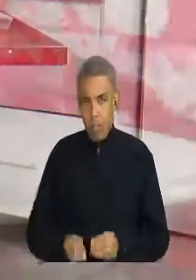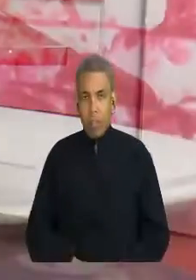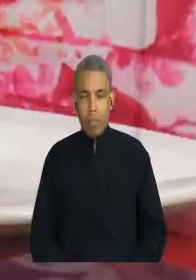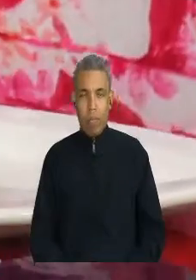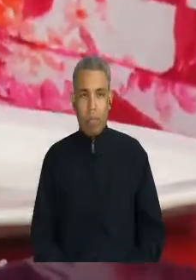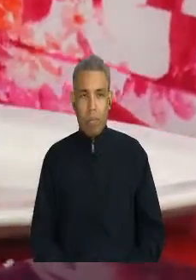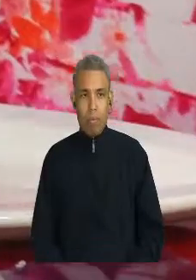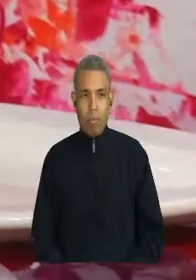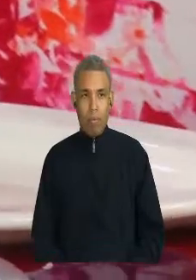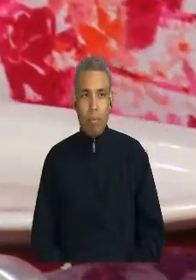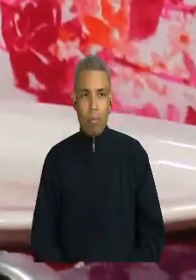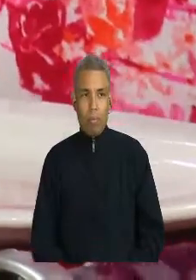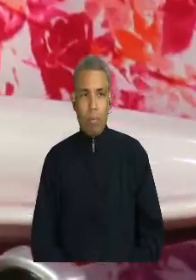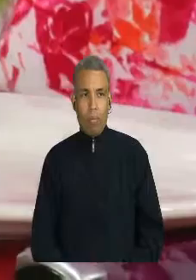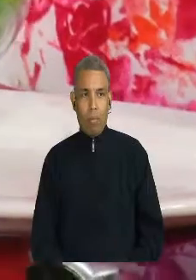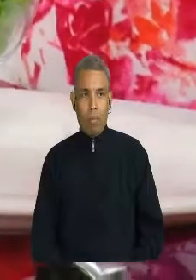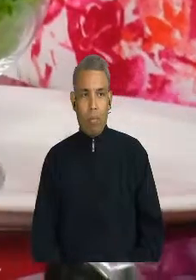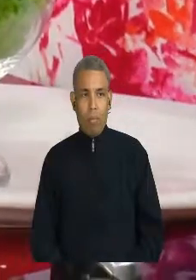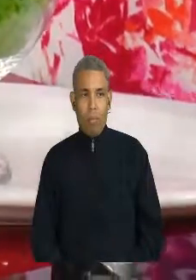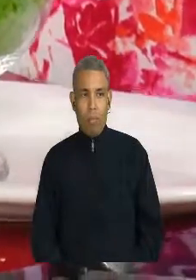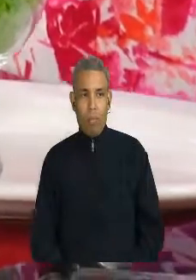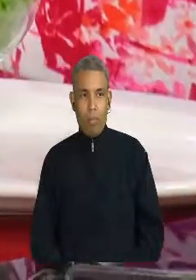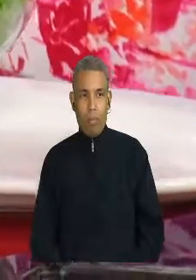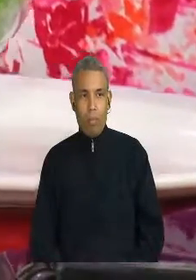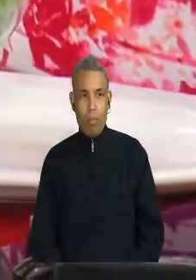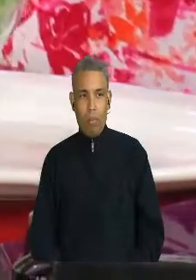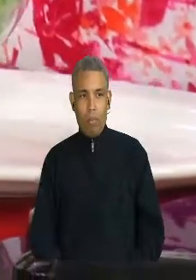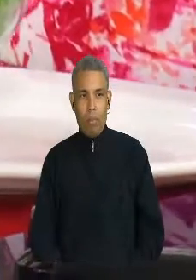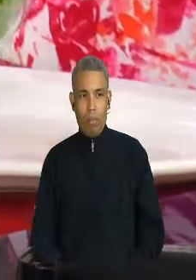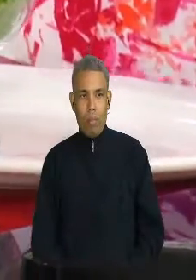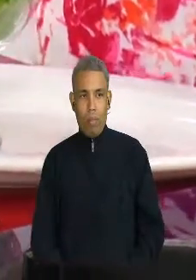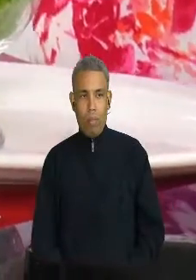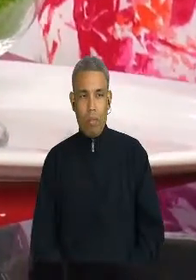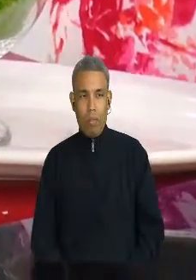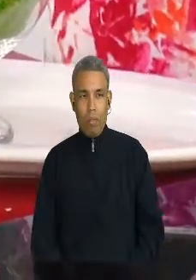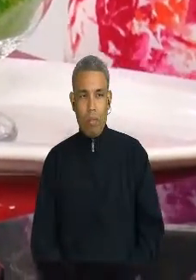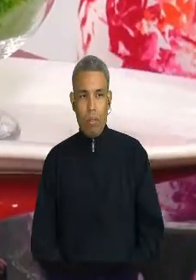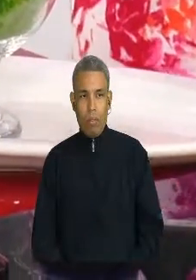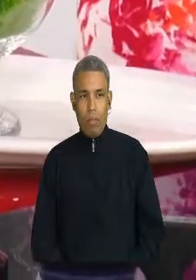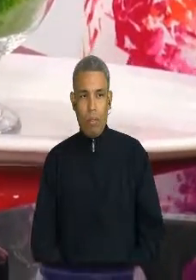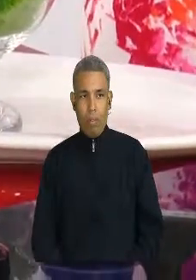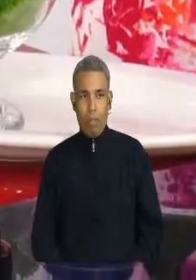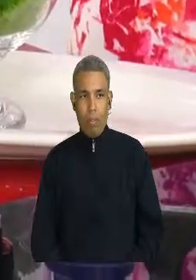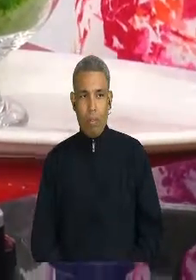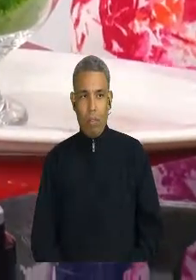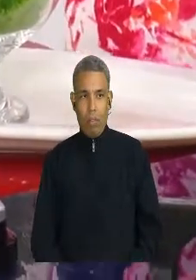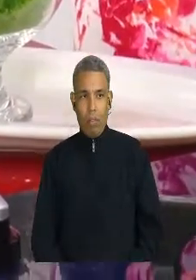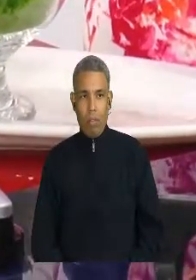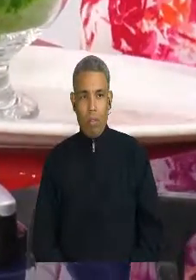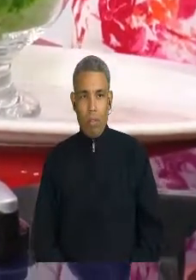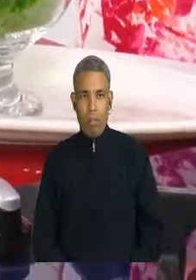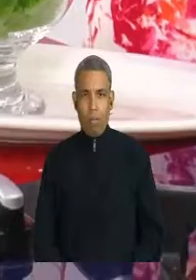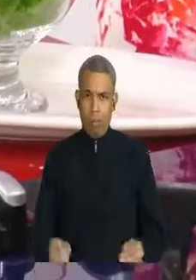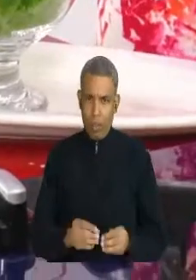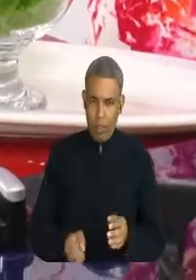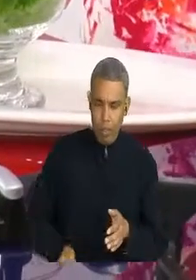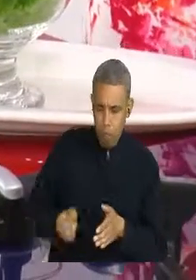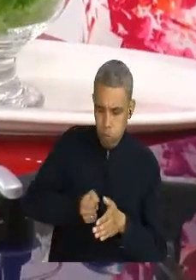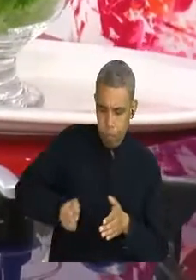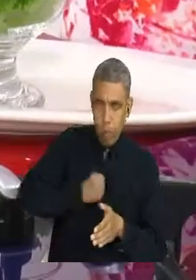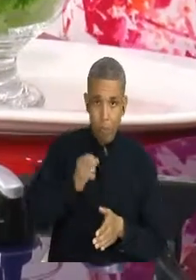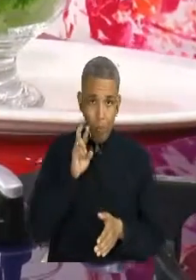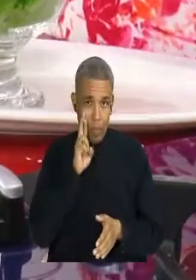Ok. Listo, aquí retiro esto. Retiro esto. Ya Rochi está mezclando.